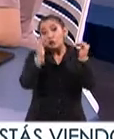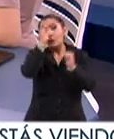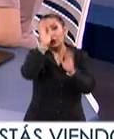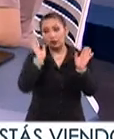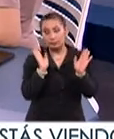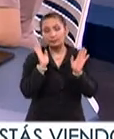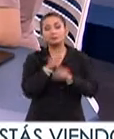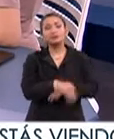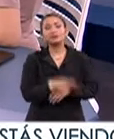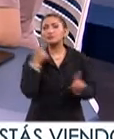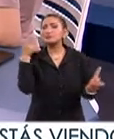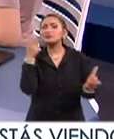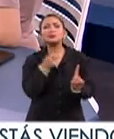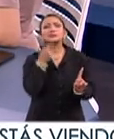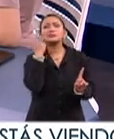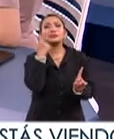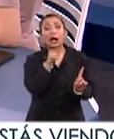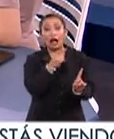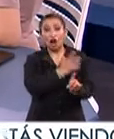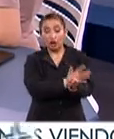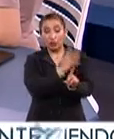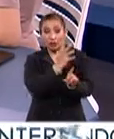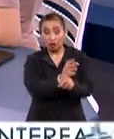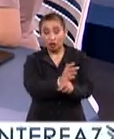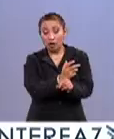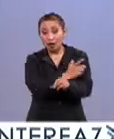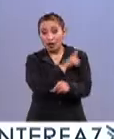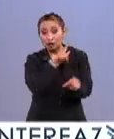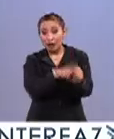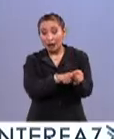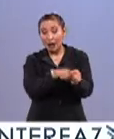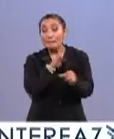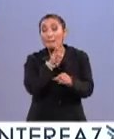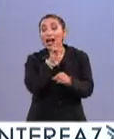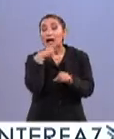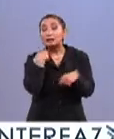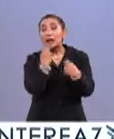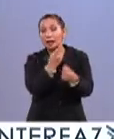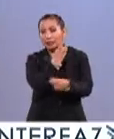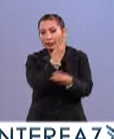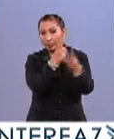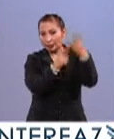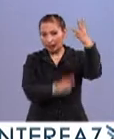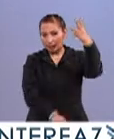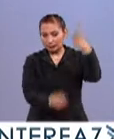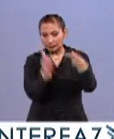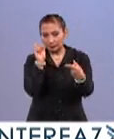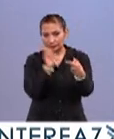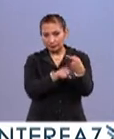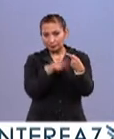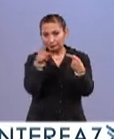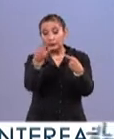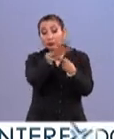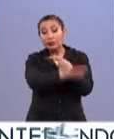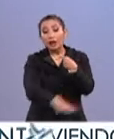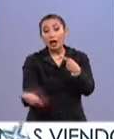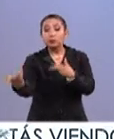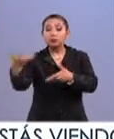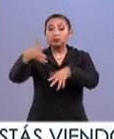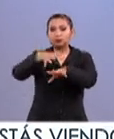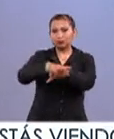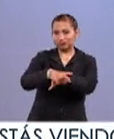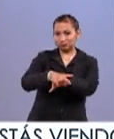Miren, el objetivo de la Coordinación Nacional de Becas es propiciar 3 cosas muy importantes. Primero, el factor